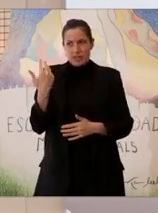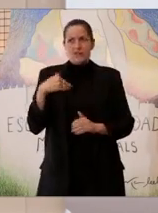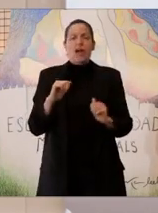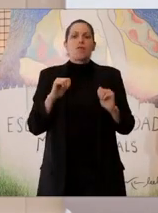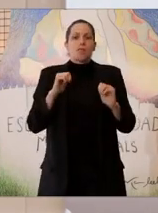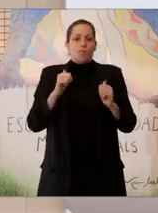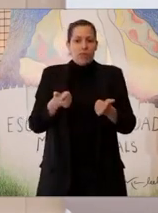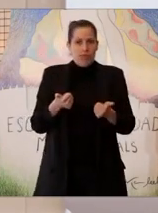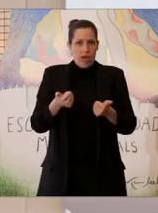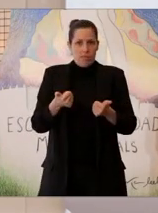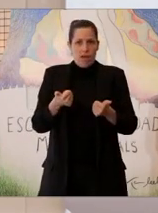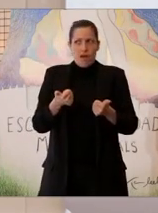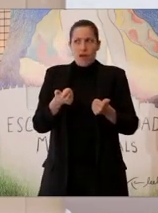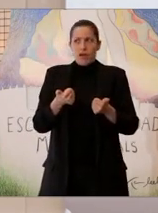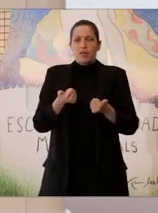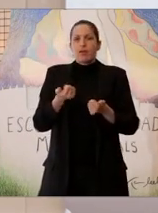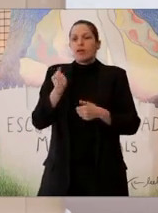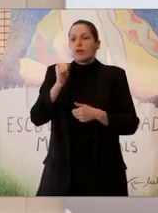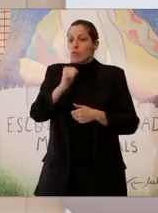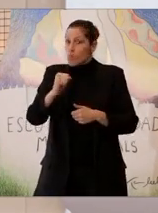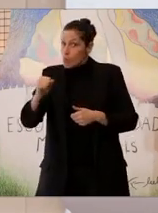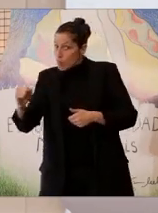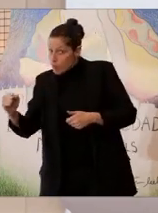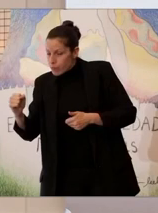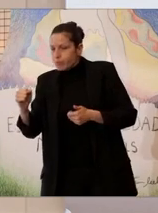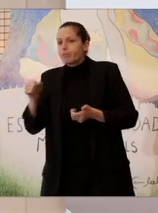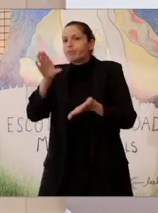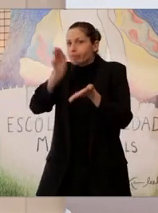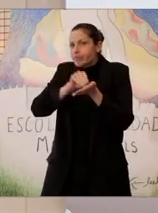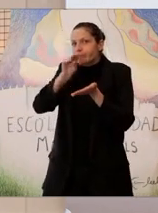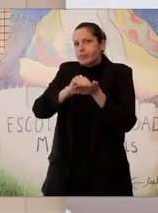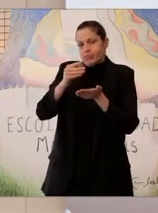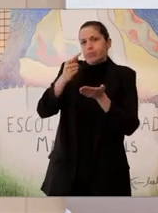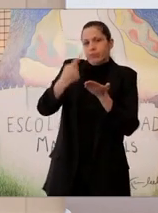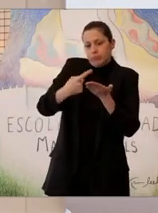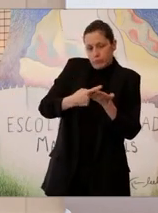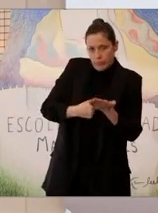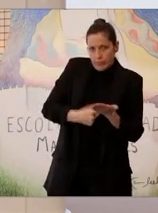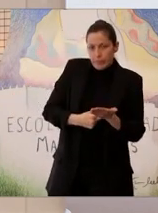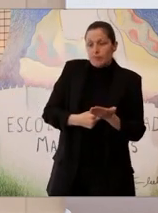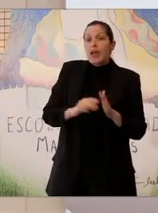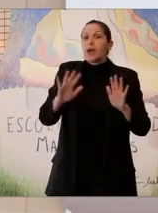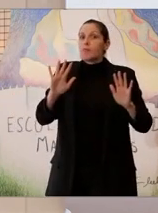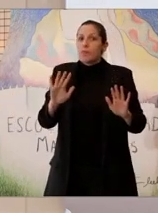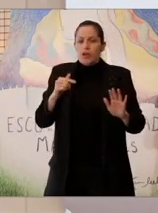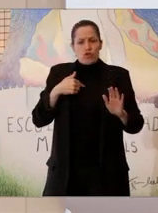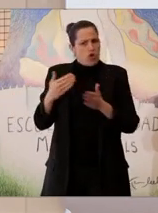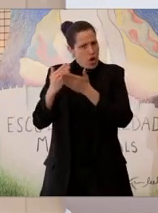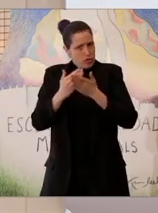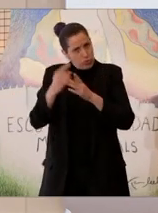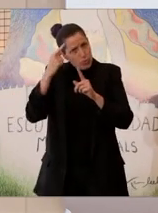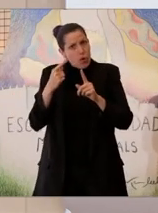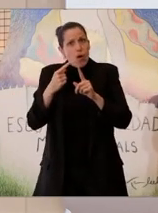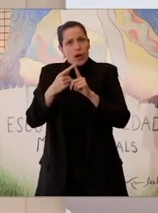2004. Pero es que además, si se fijan en la concentración por años, yo lo he hecho el estudio para la memoria, ni siquiera